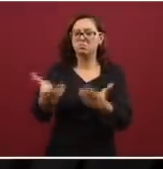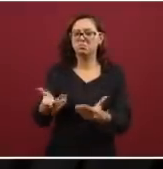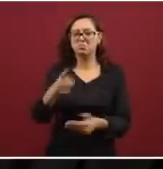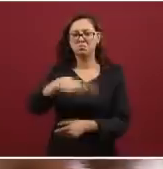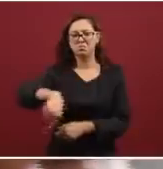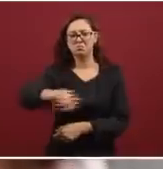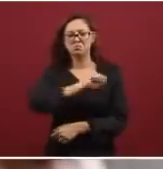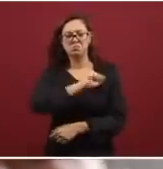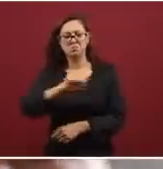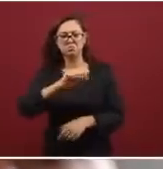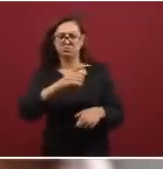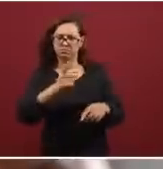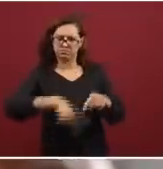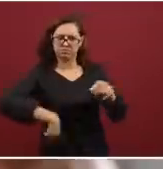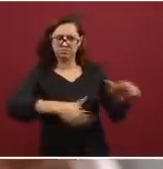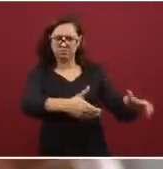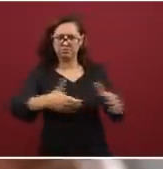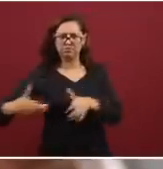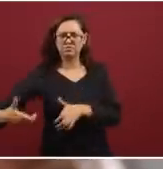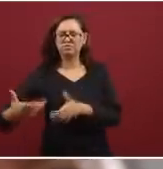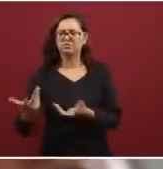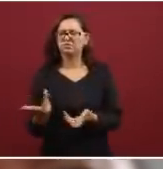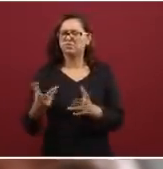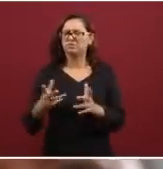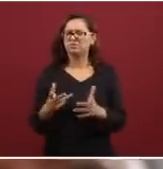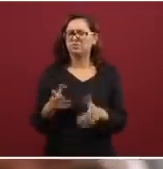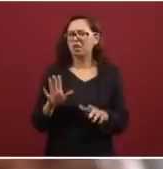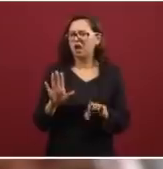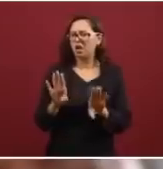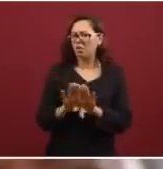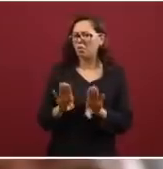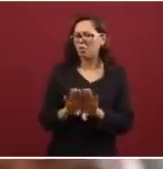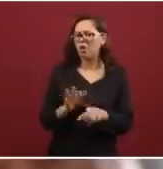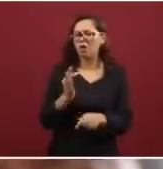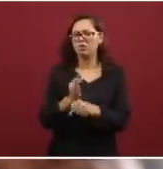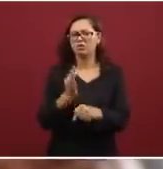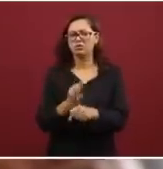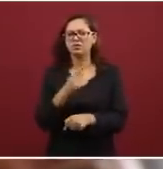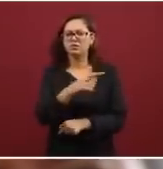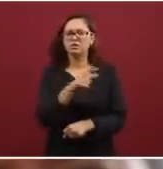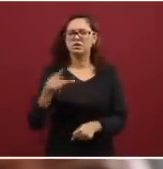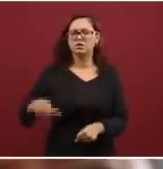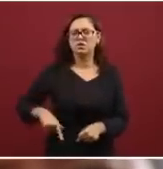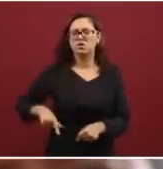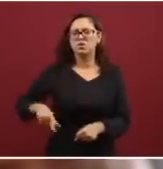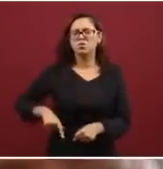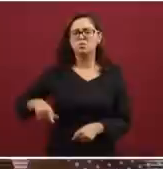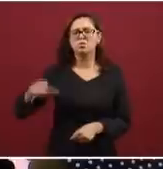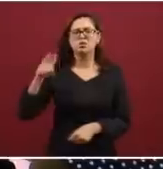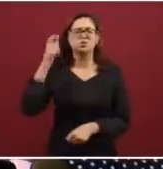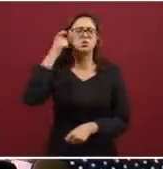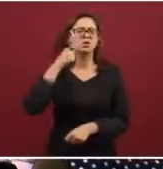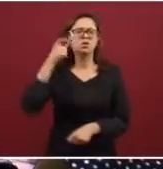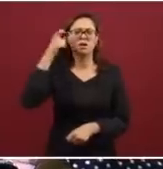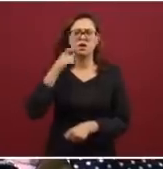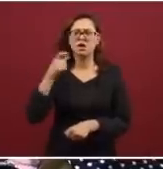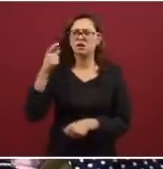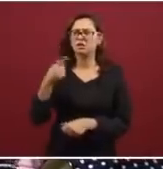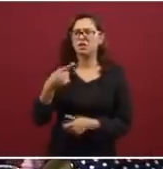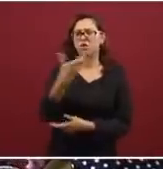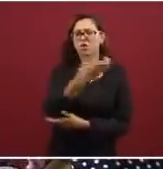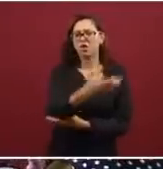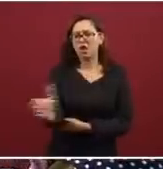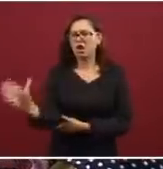es, ¿cuál será la postura de su gobierno ante la evidente manipulación que pretende el gobierno de Guerrero sobre este apoyo a campesinos? Y